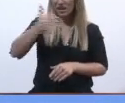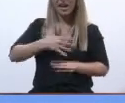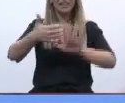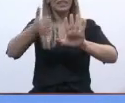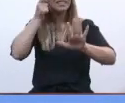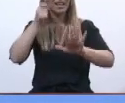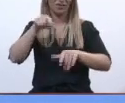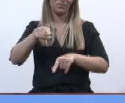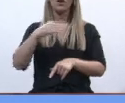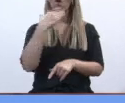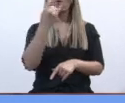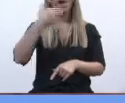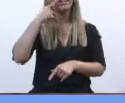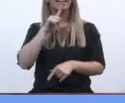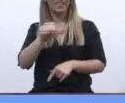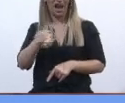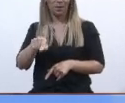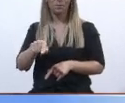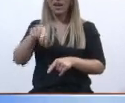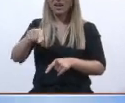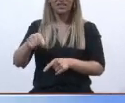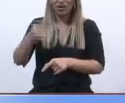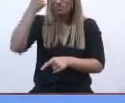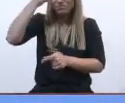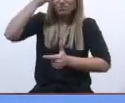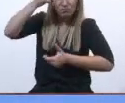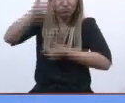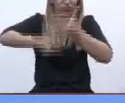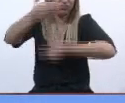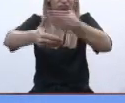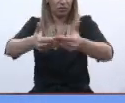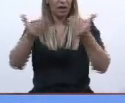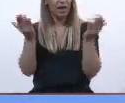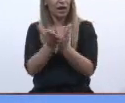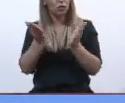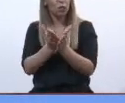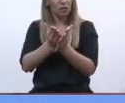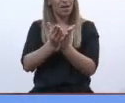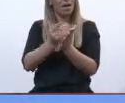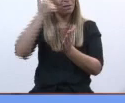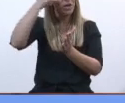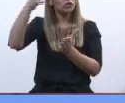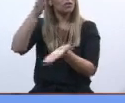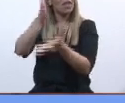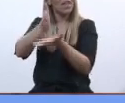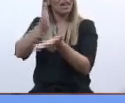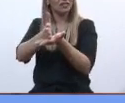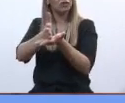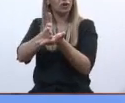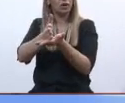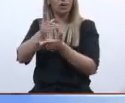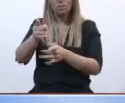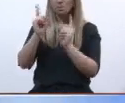años, Juanita, es una importante, evolucionada estudiante de filosofía del derecho y tiene una